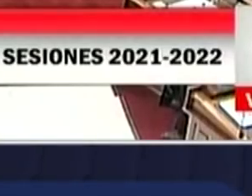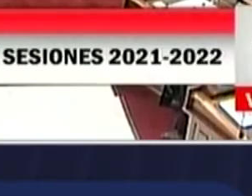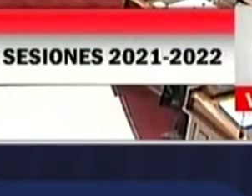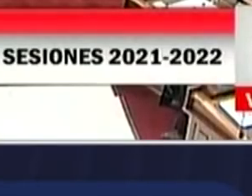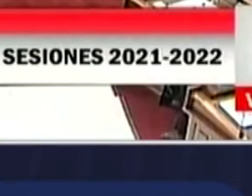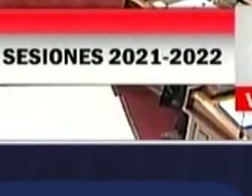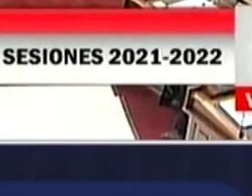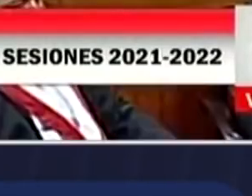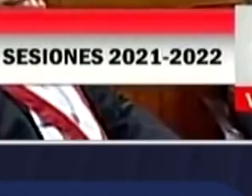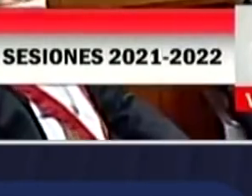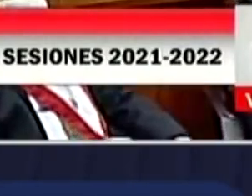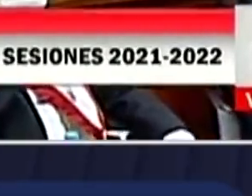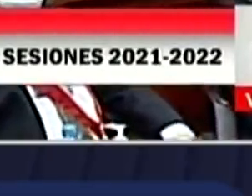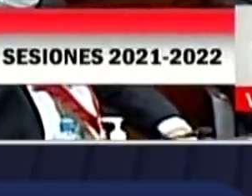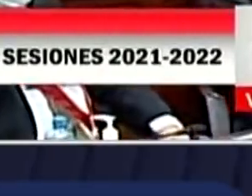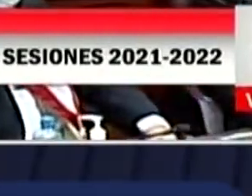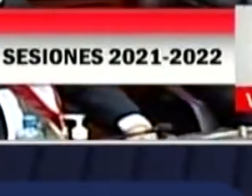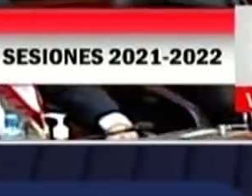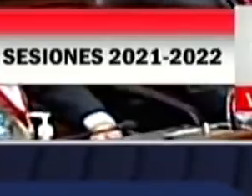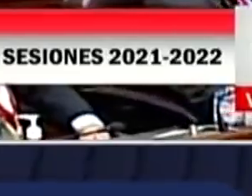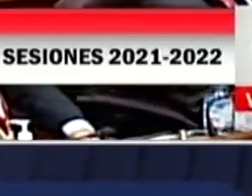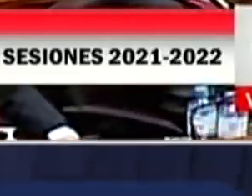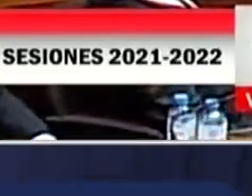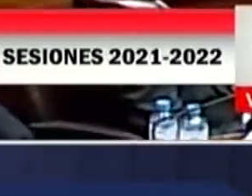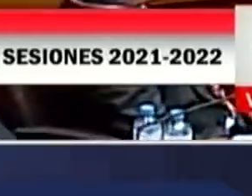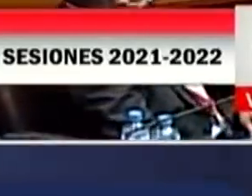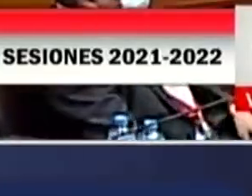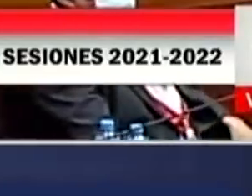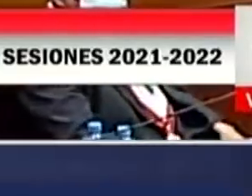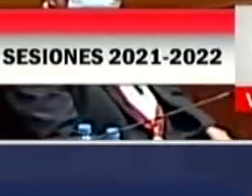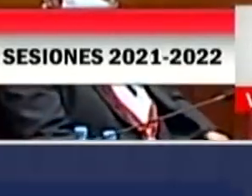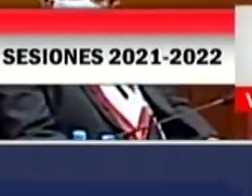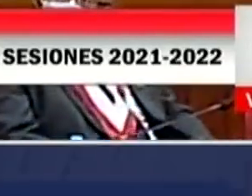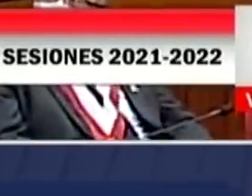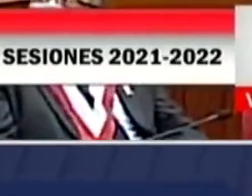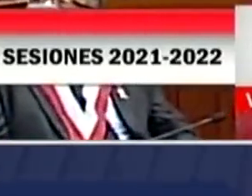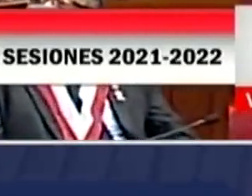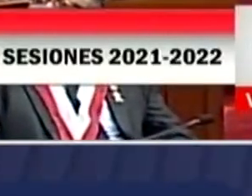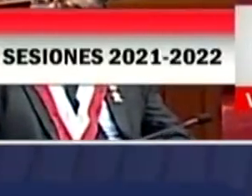La lista número 2, 69 votos.